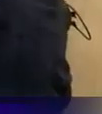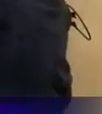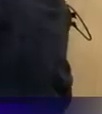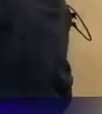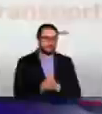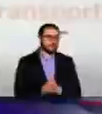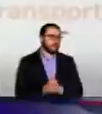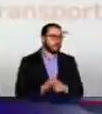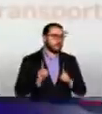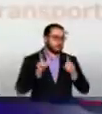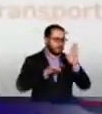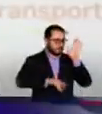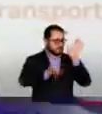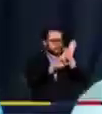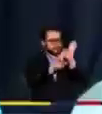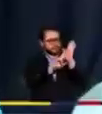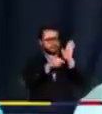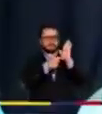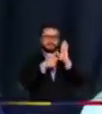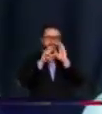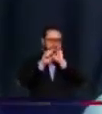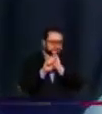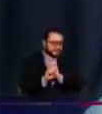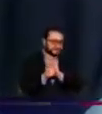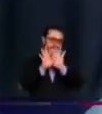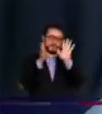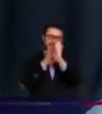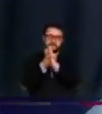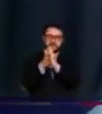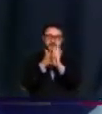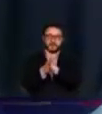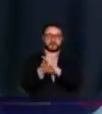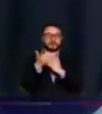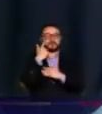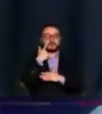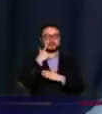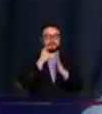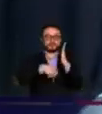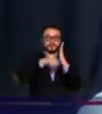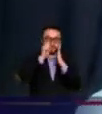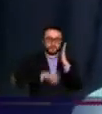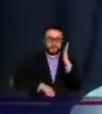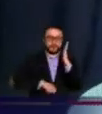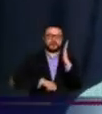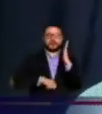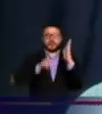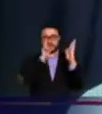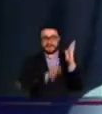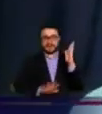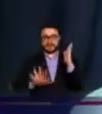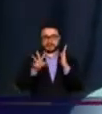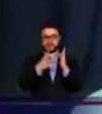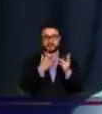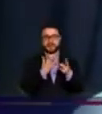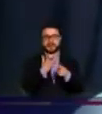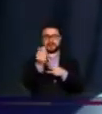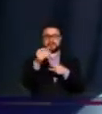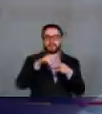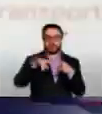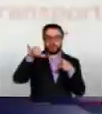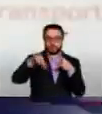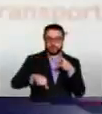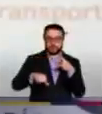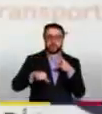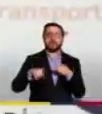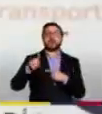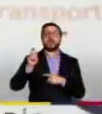que diga explícitamente que ningún contrato del Ejecutivo Nacional